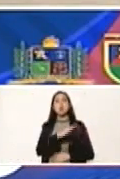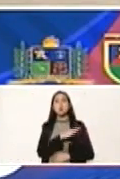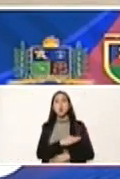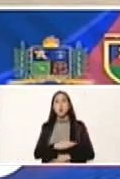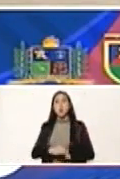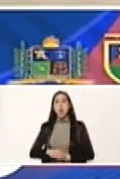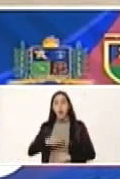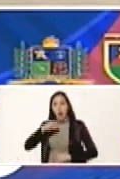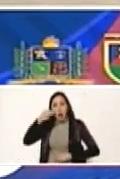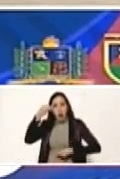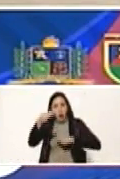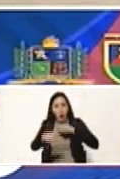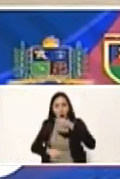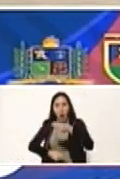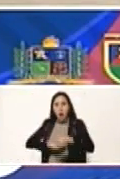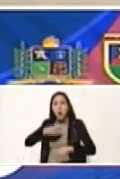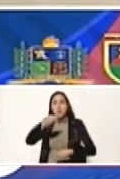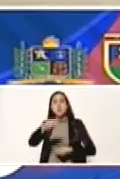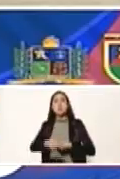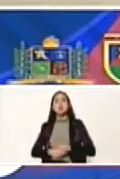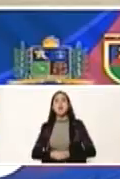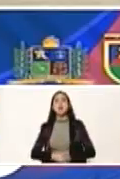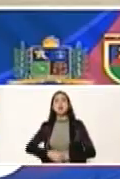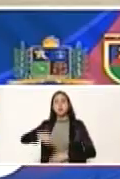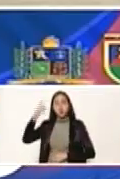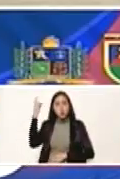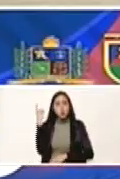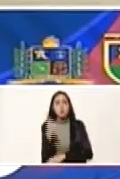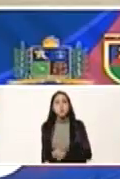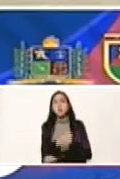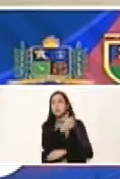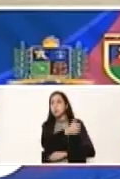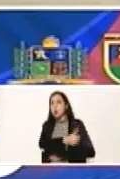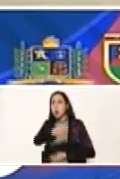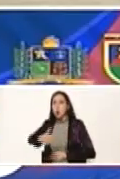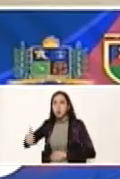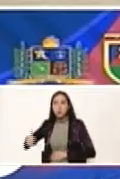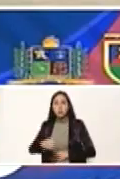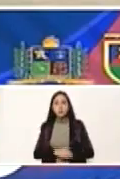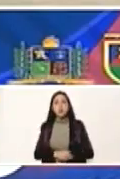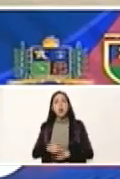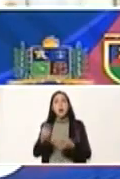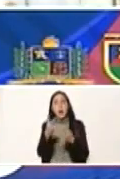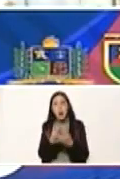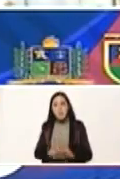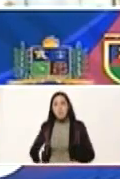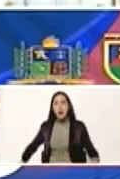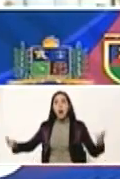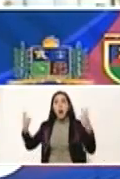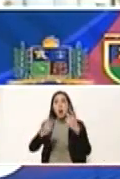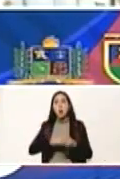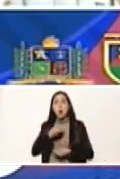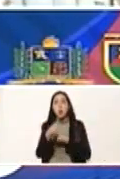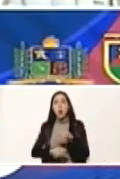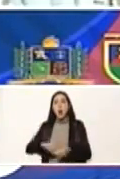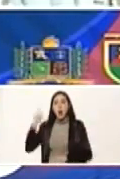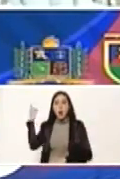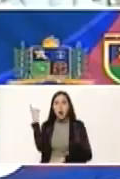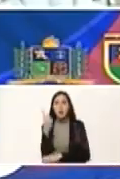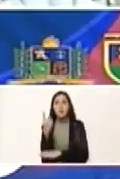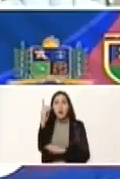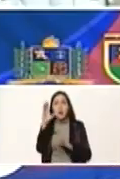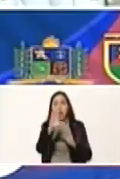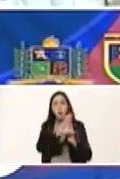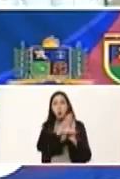cumplir y hacer cumplir los valores y mandatos de la